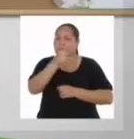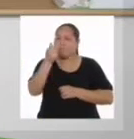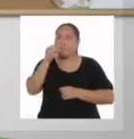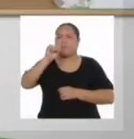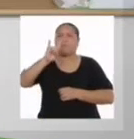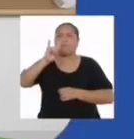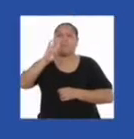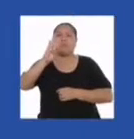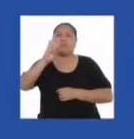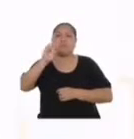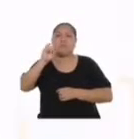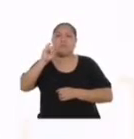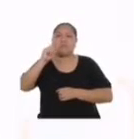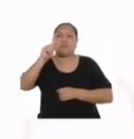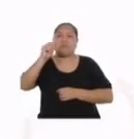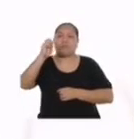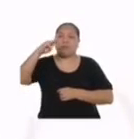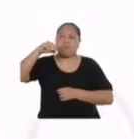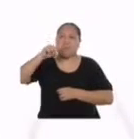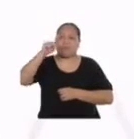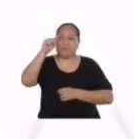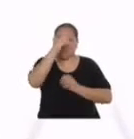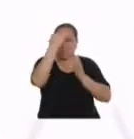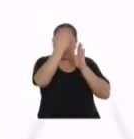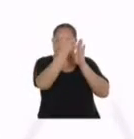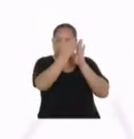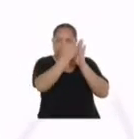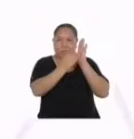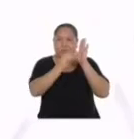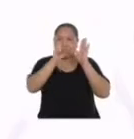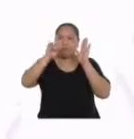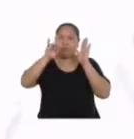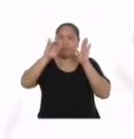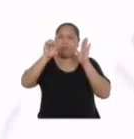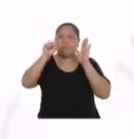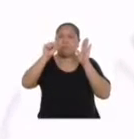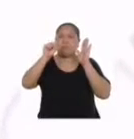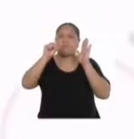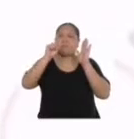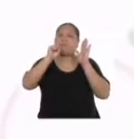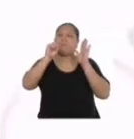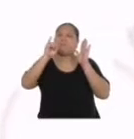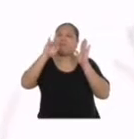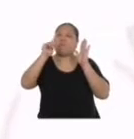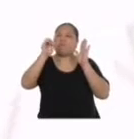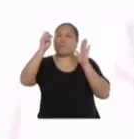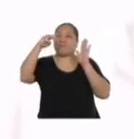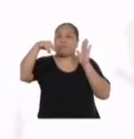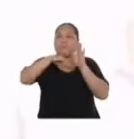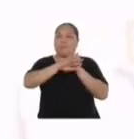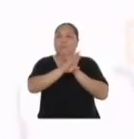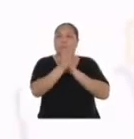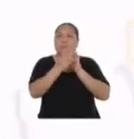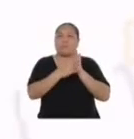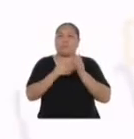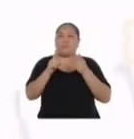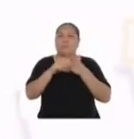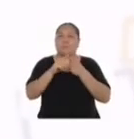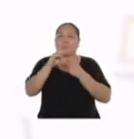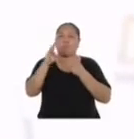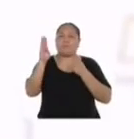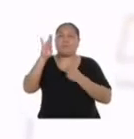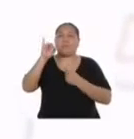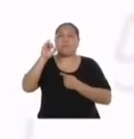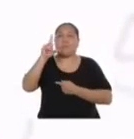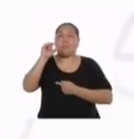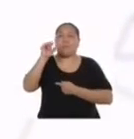subsistemas. Así es. Estos son los subsistemas dentro del sistema de una cuenca hidrográfica.